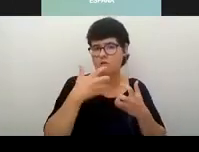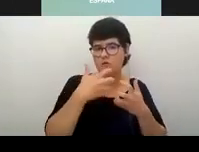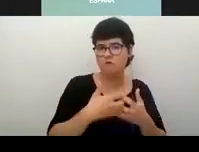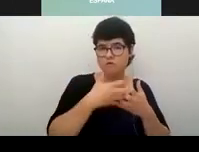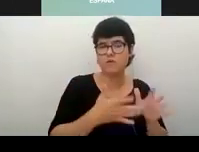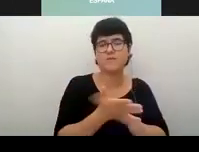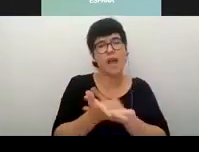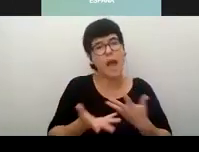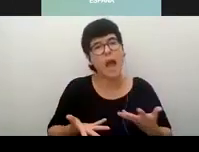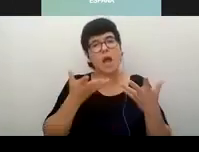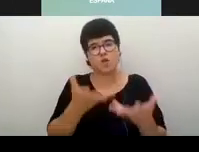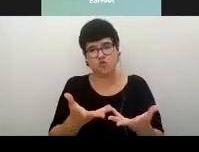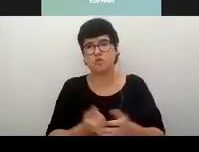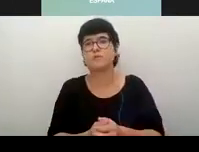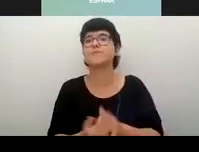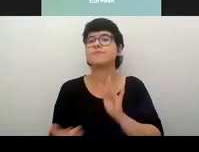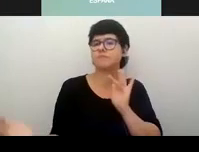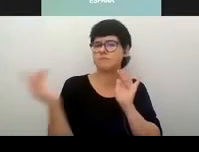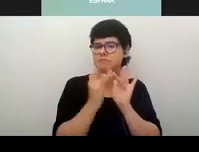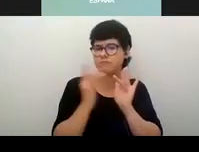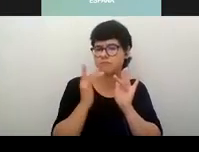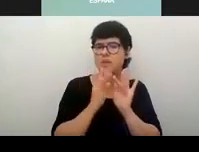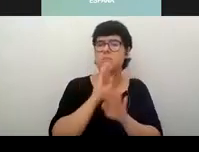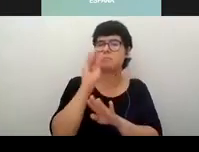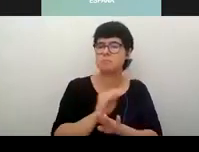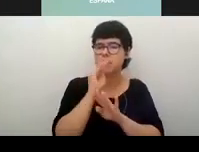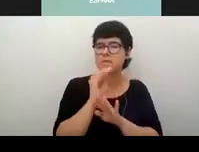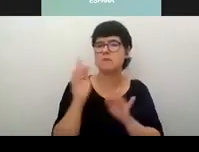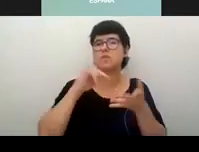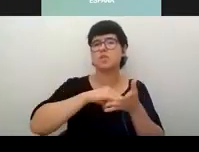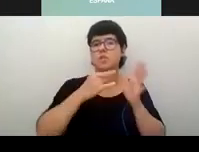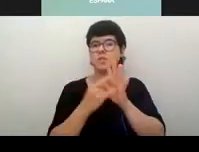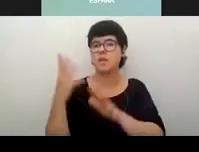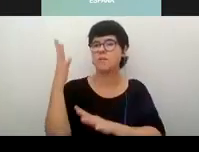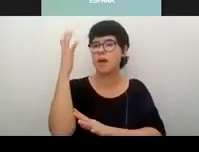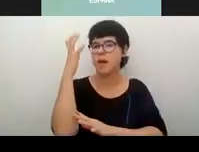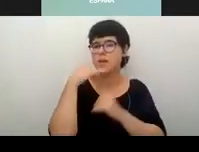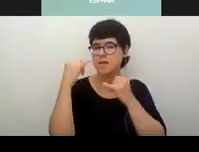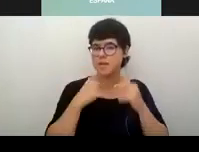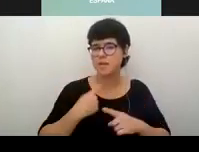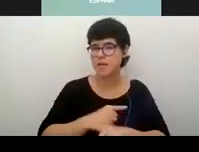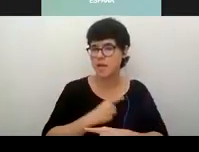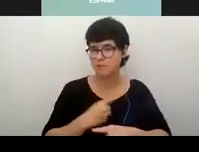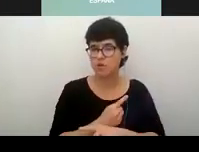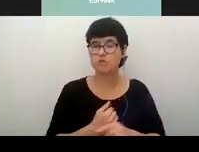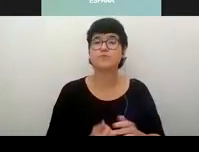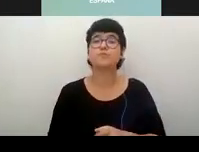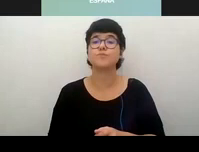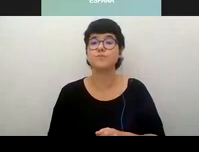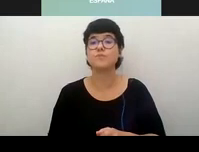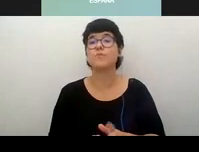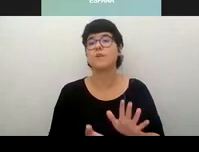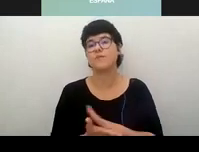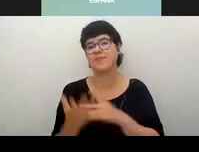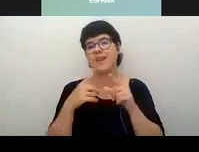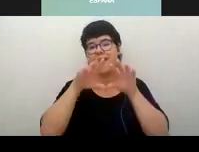estimulación nerviosa y en el mantenimiento de este sistema nervioso, en el mantenimiento de la mielina, de la integridad de la vaina de